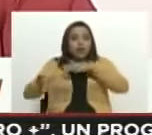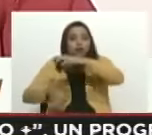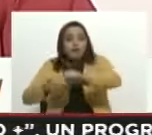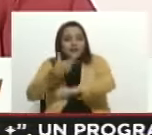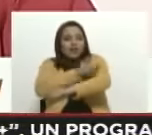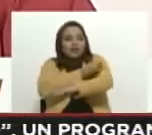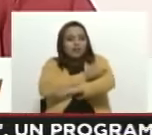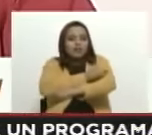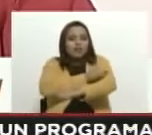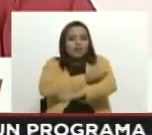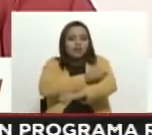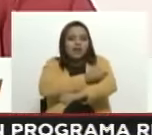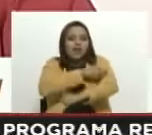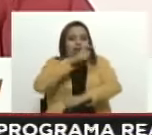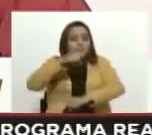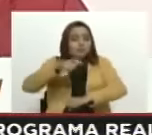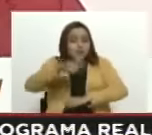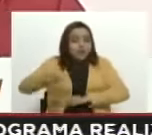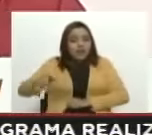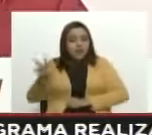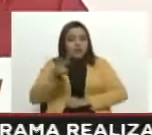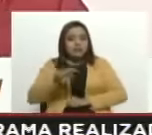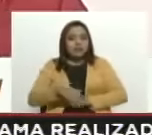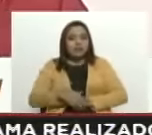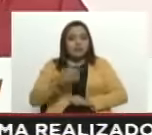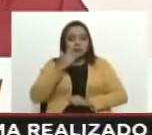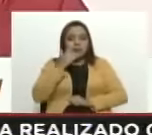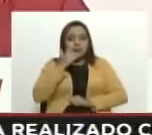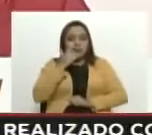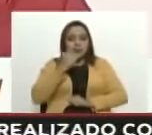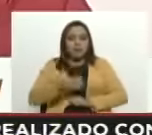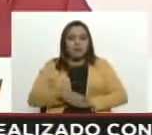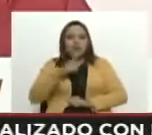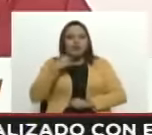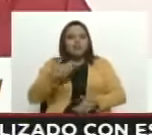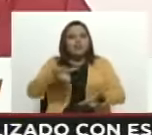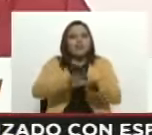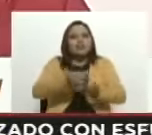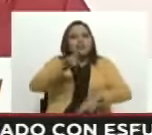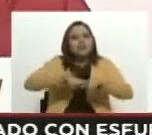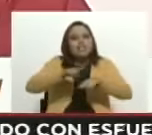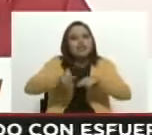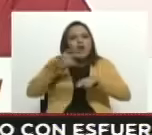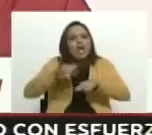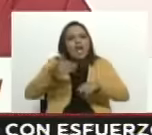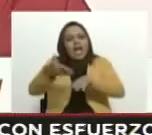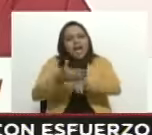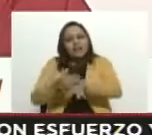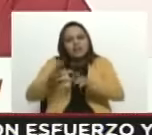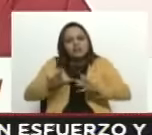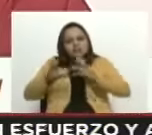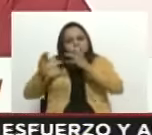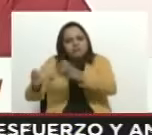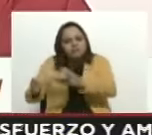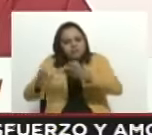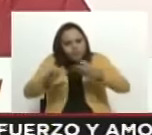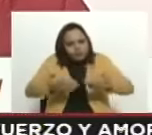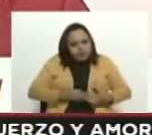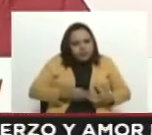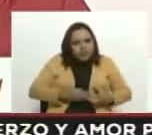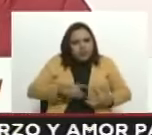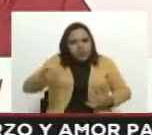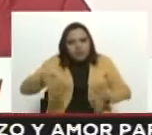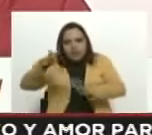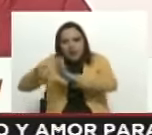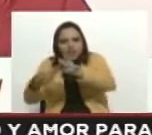pandemia. No se hubiesen muerto niños que tenían asegurado su trasplante y que se robaron